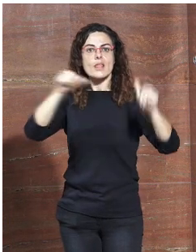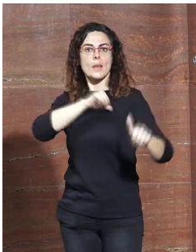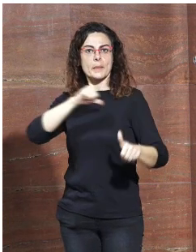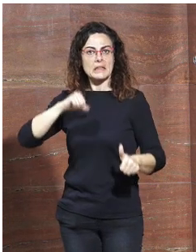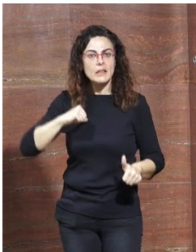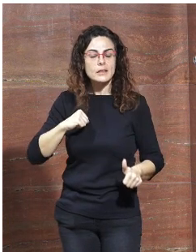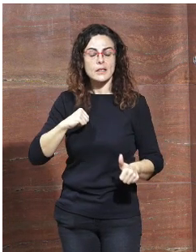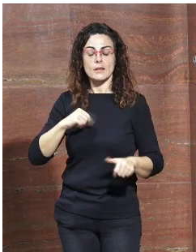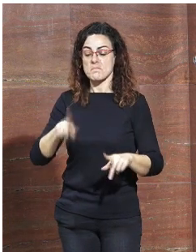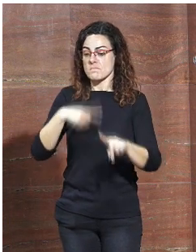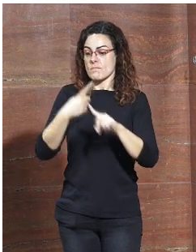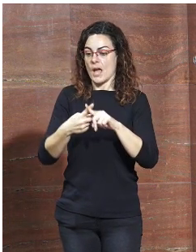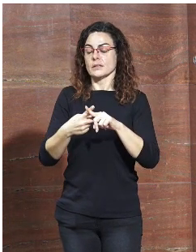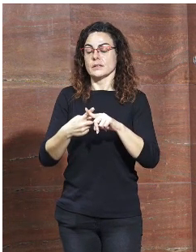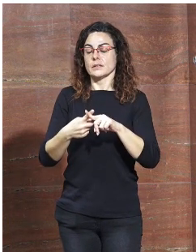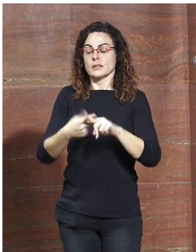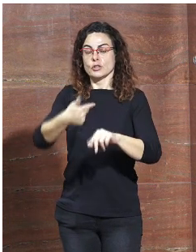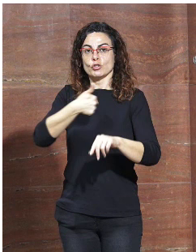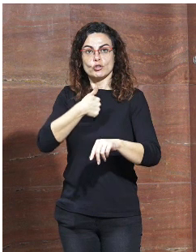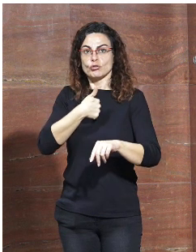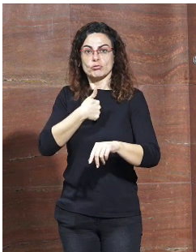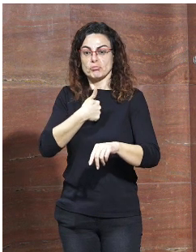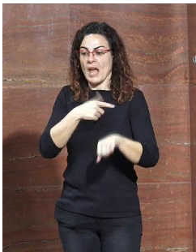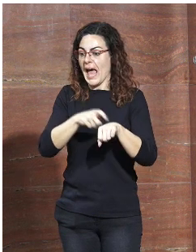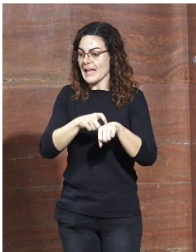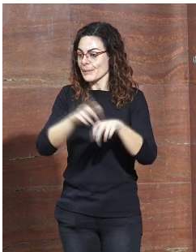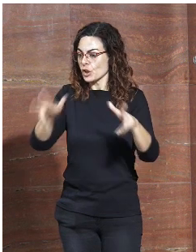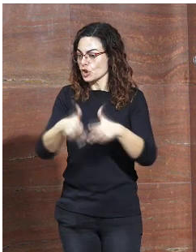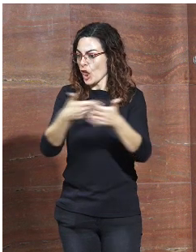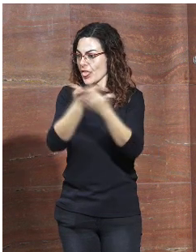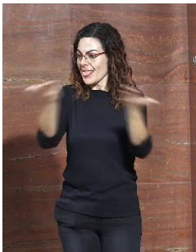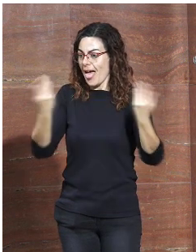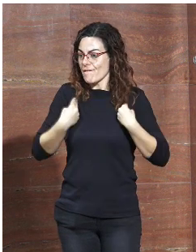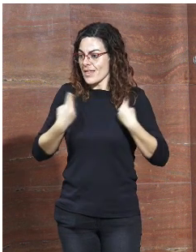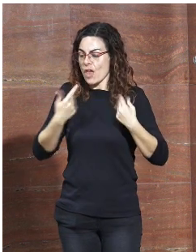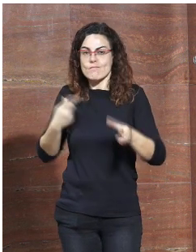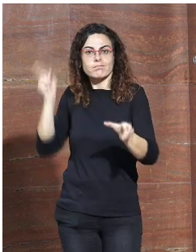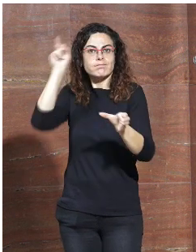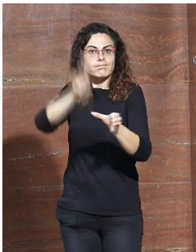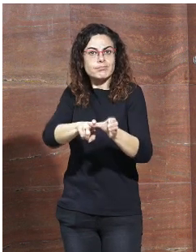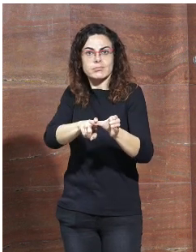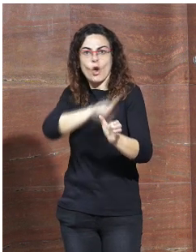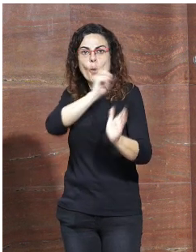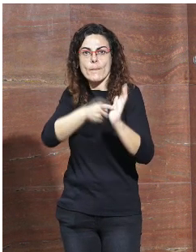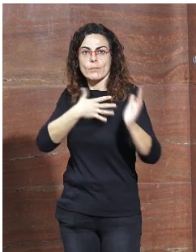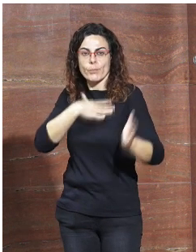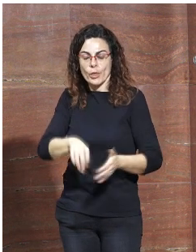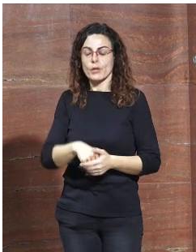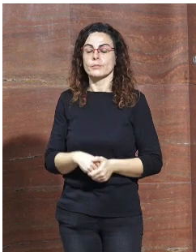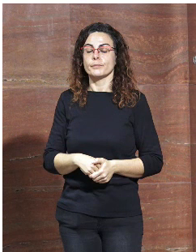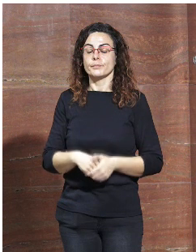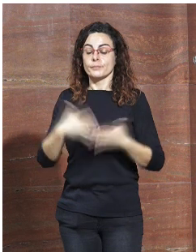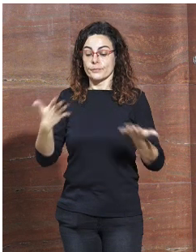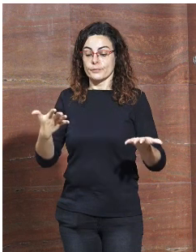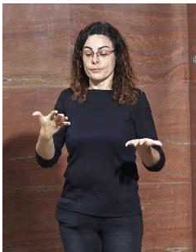y participar plenamente en todos los aspectos de la vida. En este sentido, desde el Ministerio de